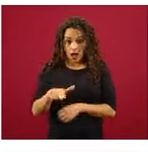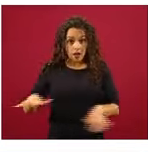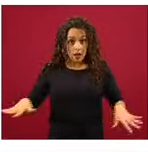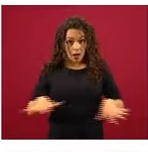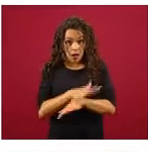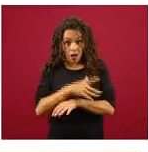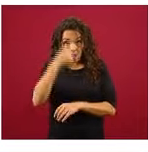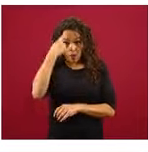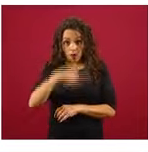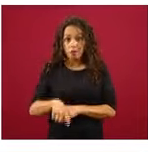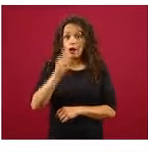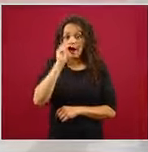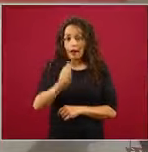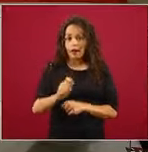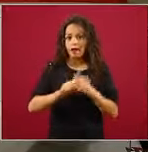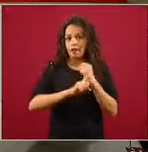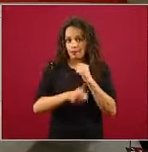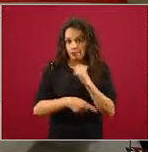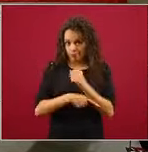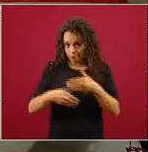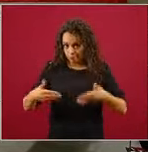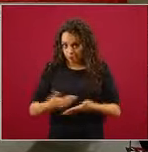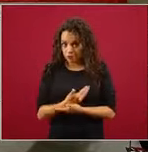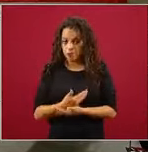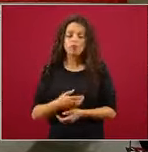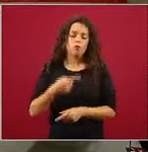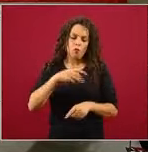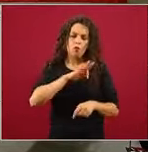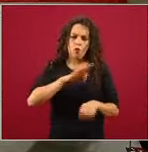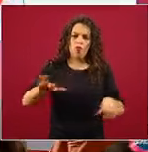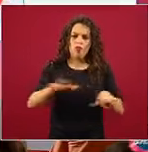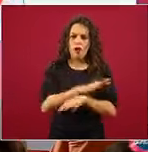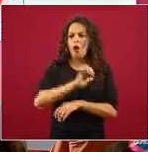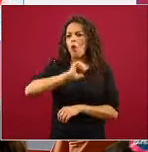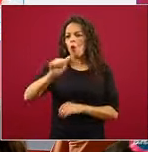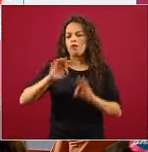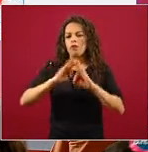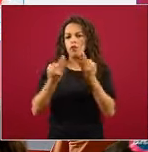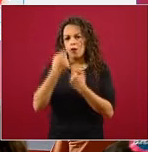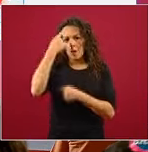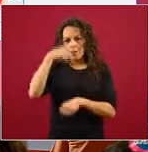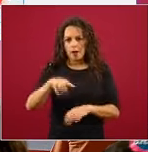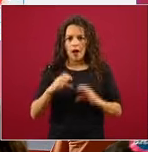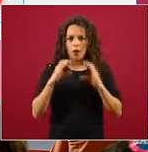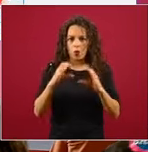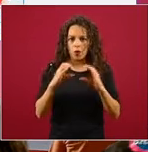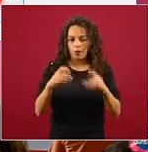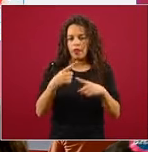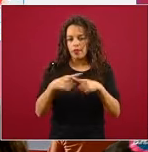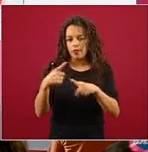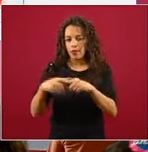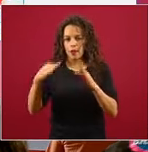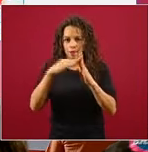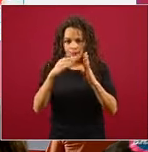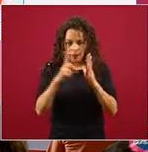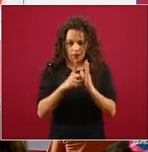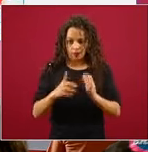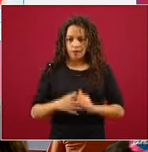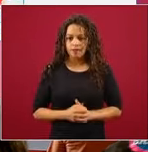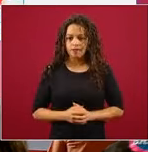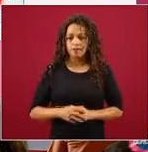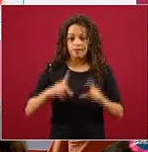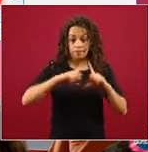cambiar, optar por un método distinto. La que sigue, por favor. Tenemos a nivel nacional una